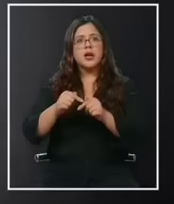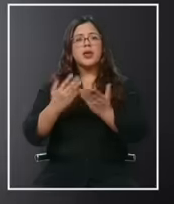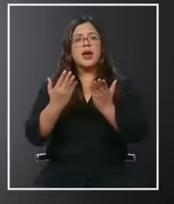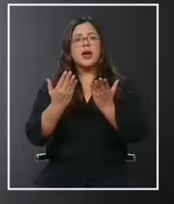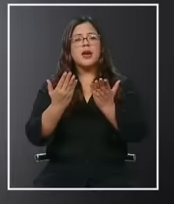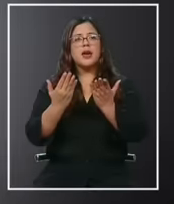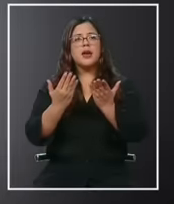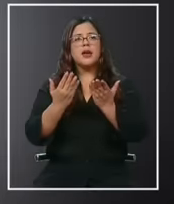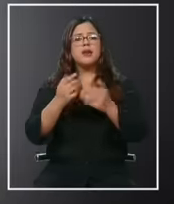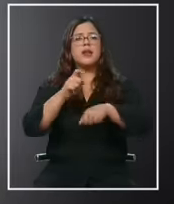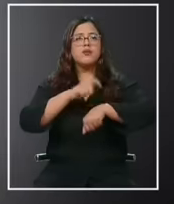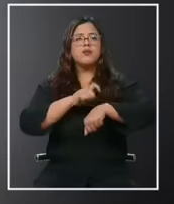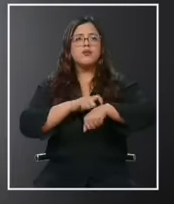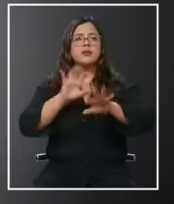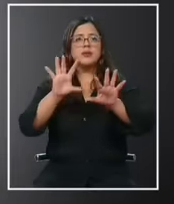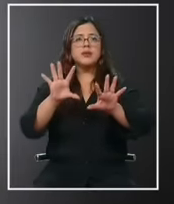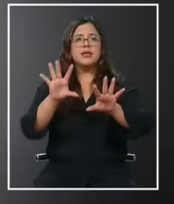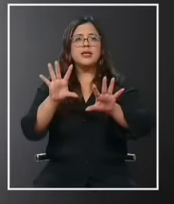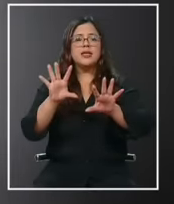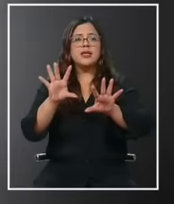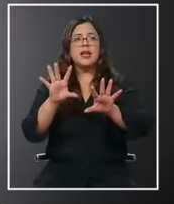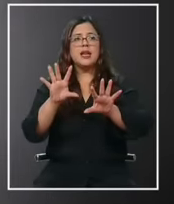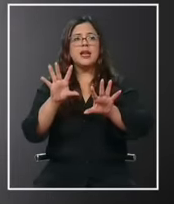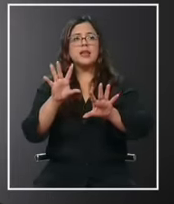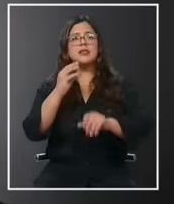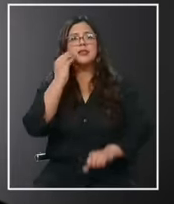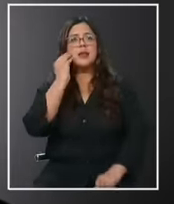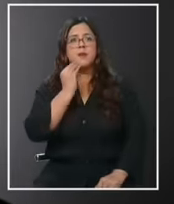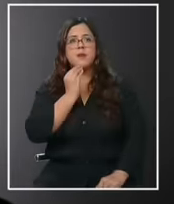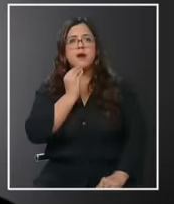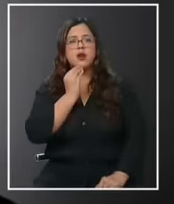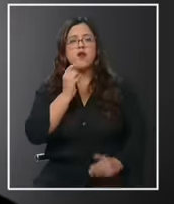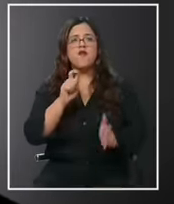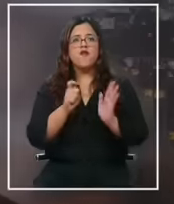agendada para el próximo 10 de mayo.